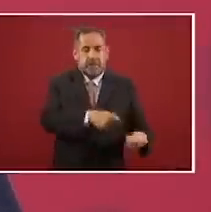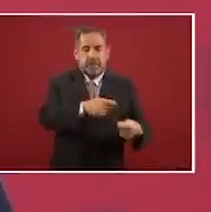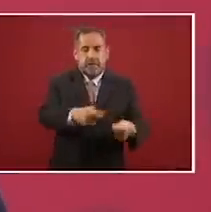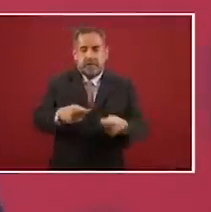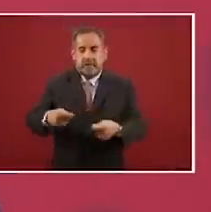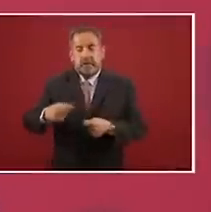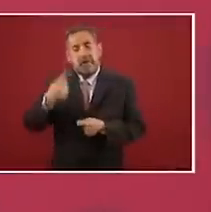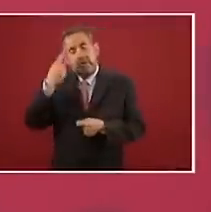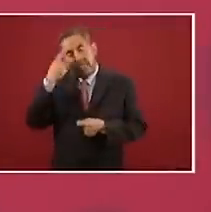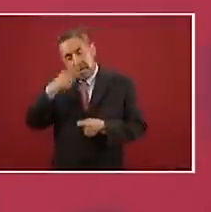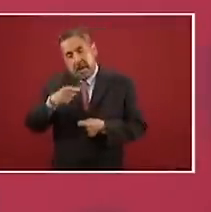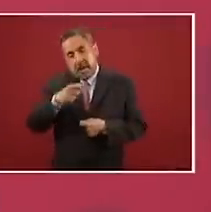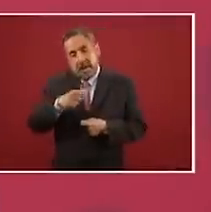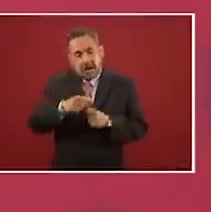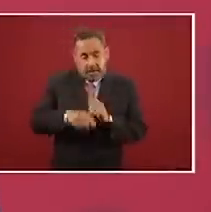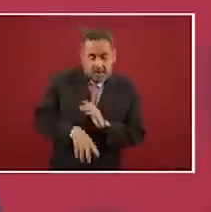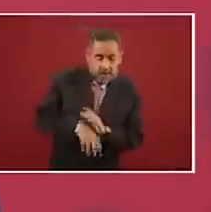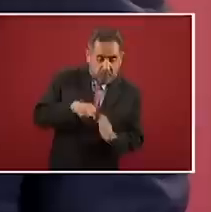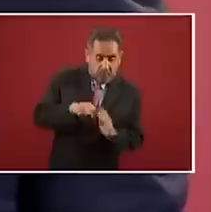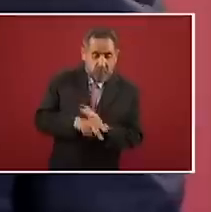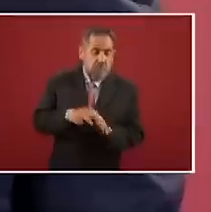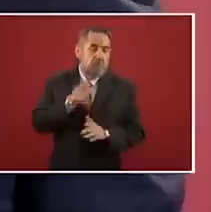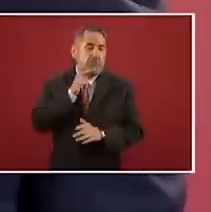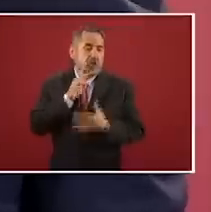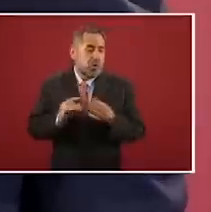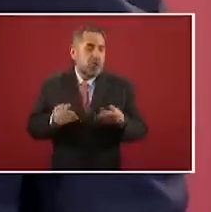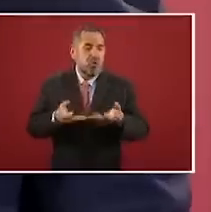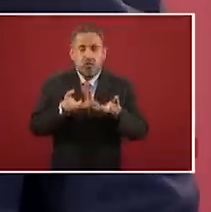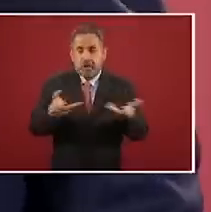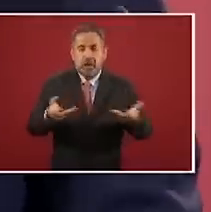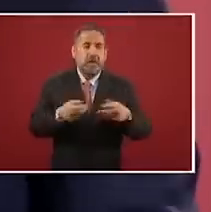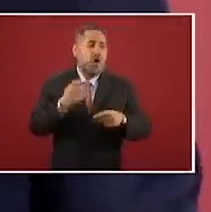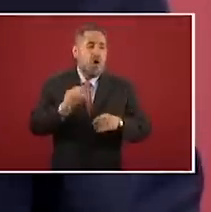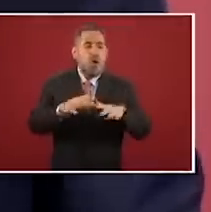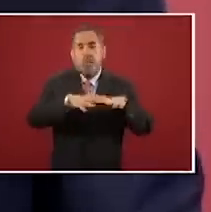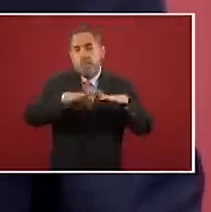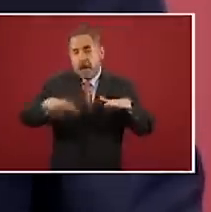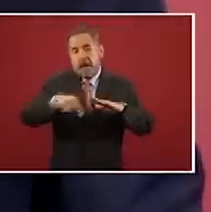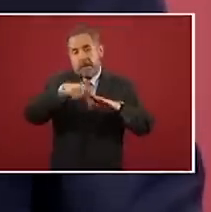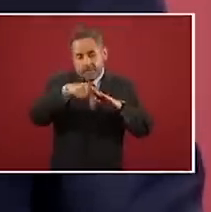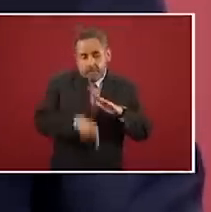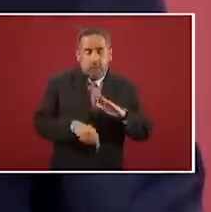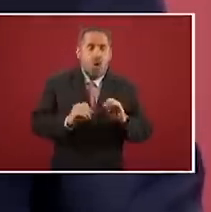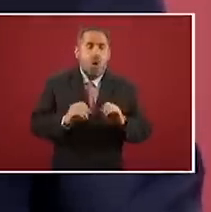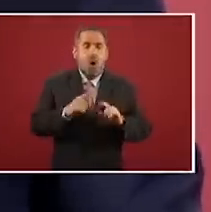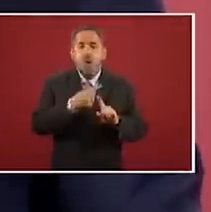para explotación del petróleo en tierra, en aguas someras y en aguas profundas.